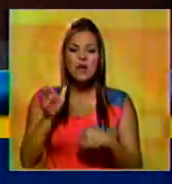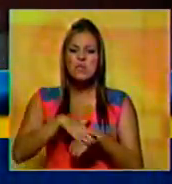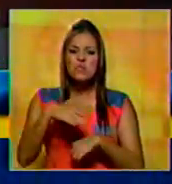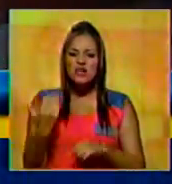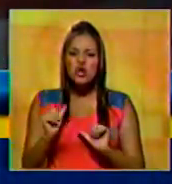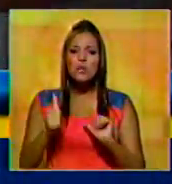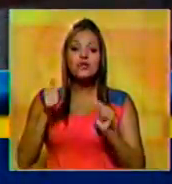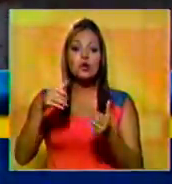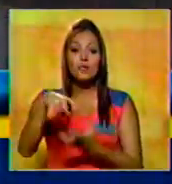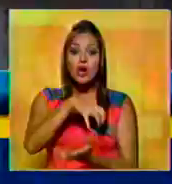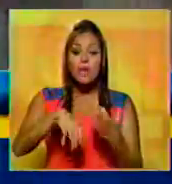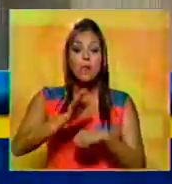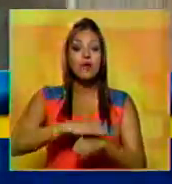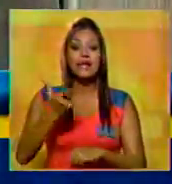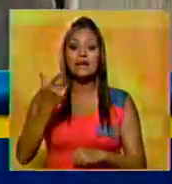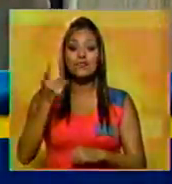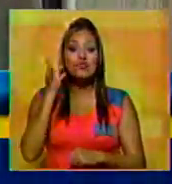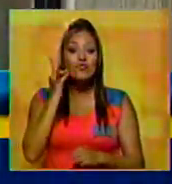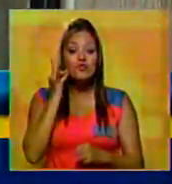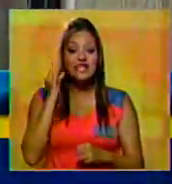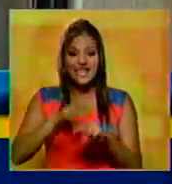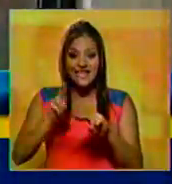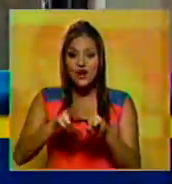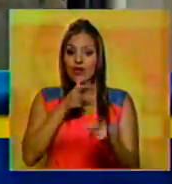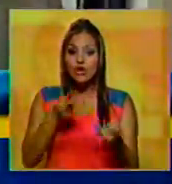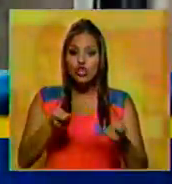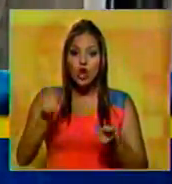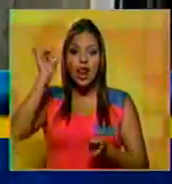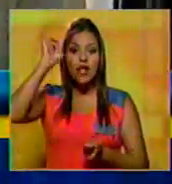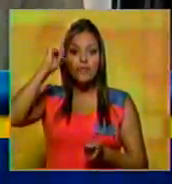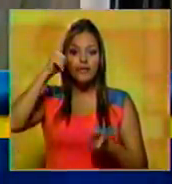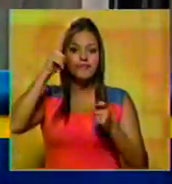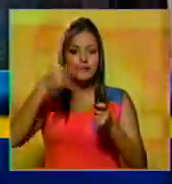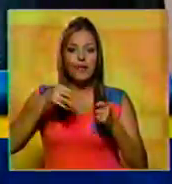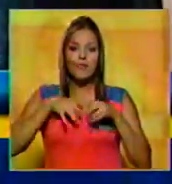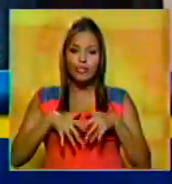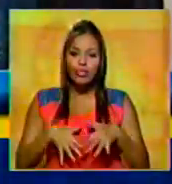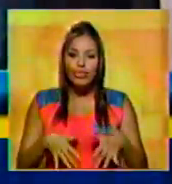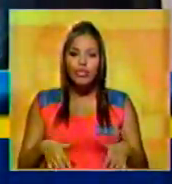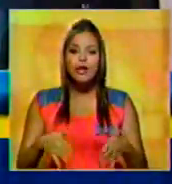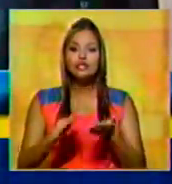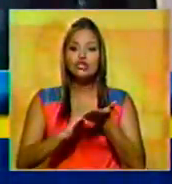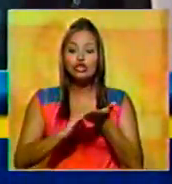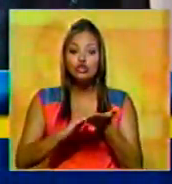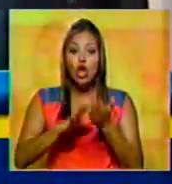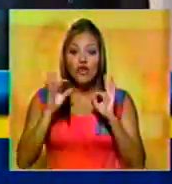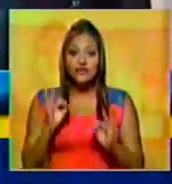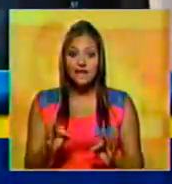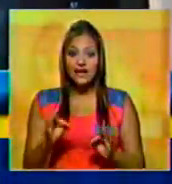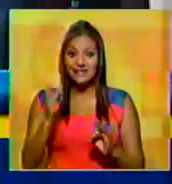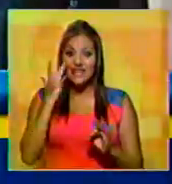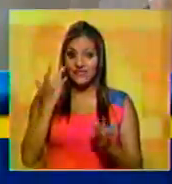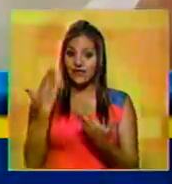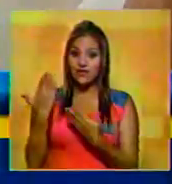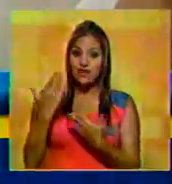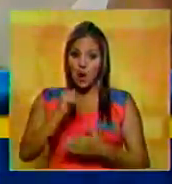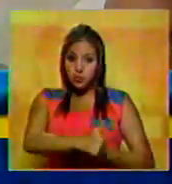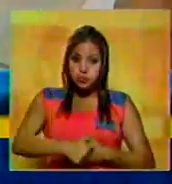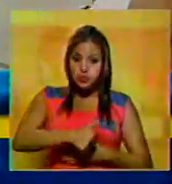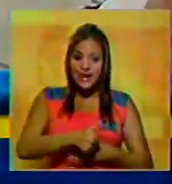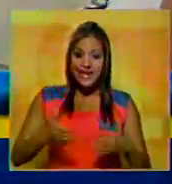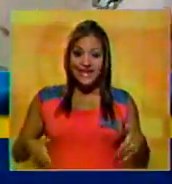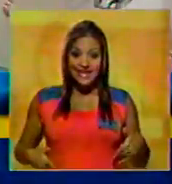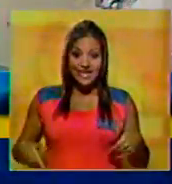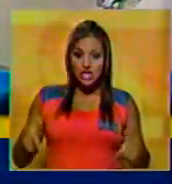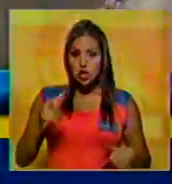raíz del problema de incontinencia urinaria y buscar soluciones definitivas. En el eco vemos que la vejiga y los riñones están